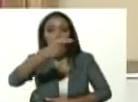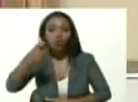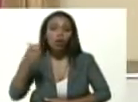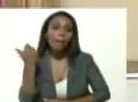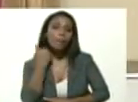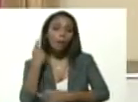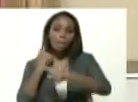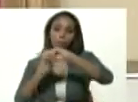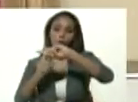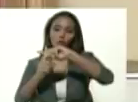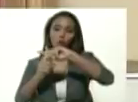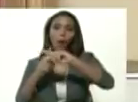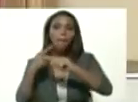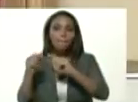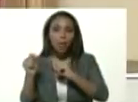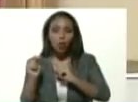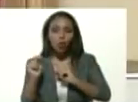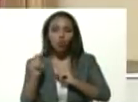pero veníamos evaluando ya